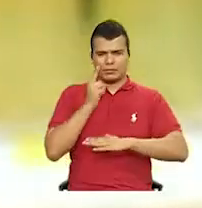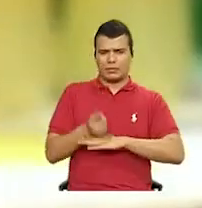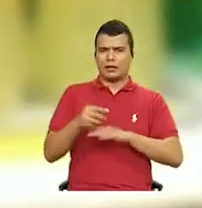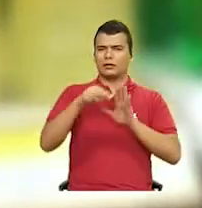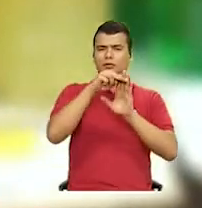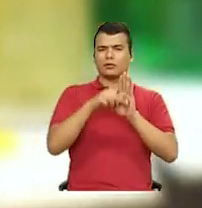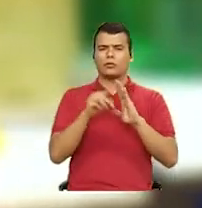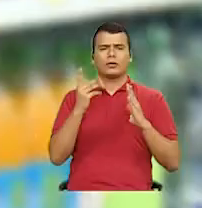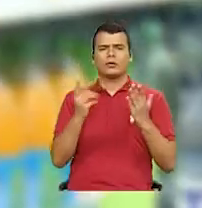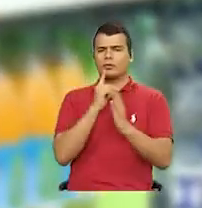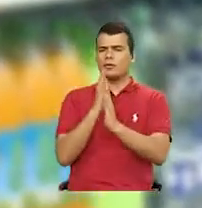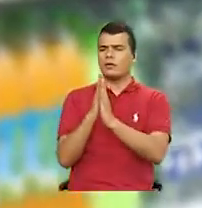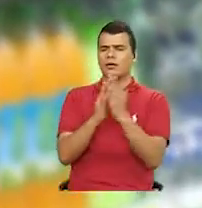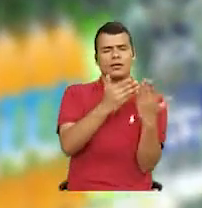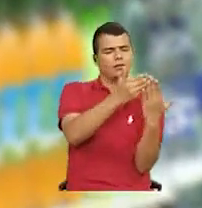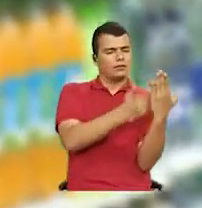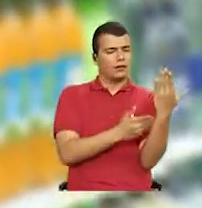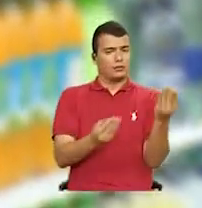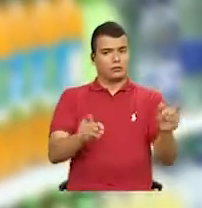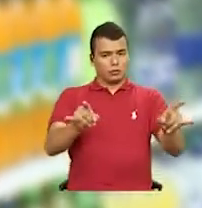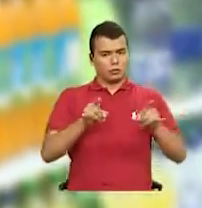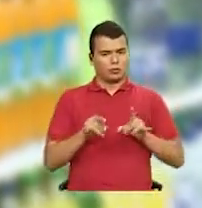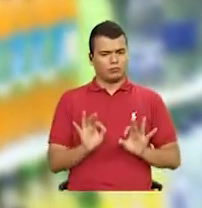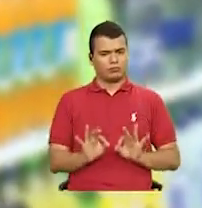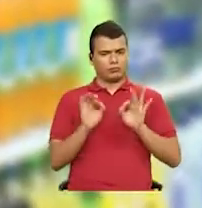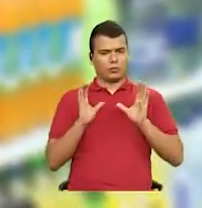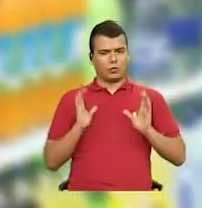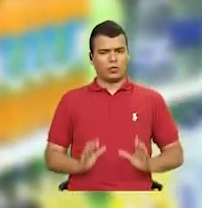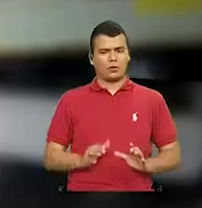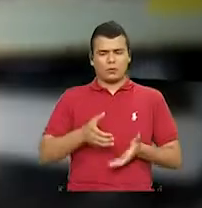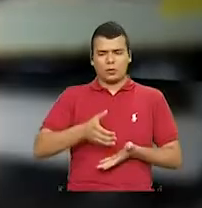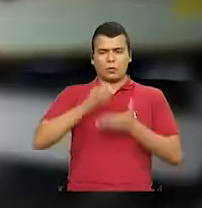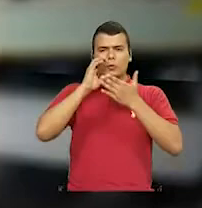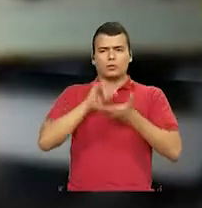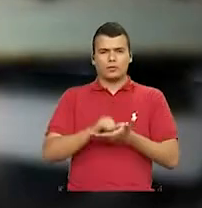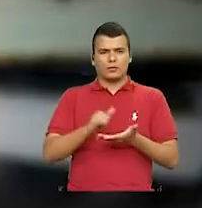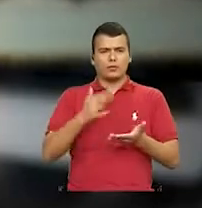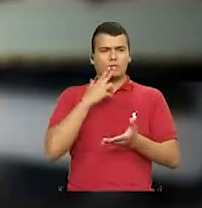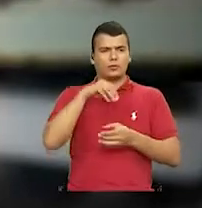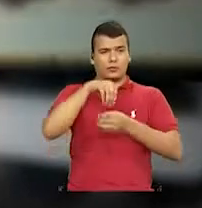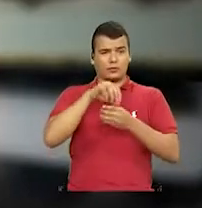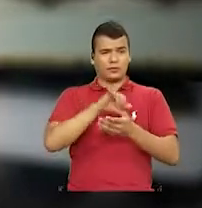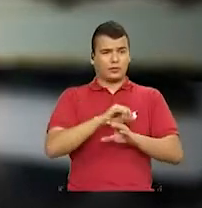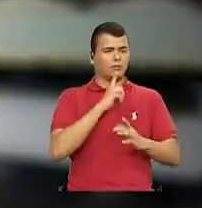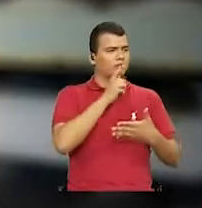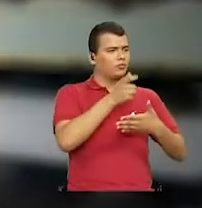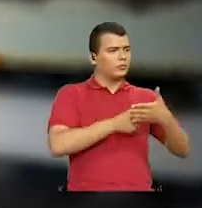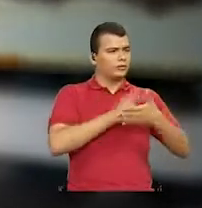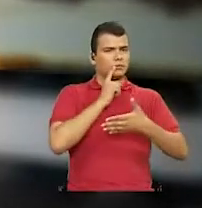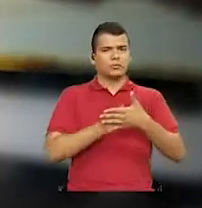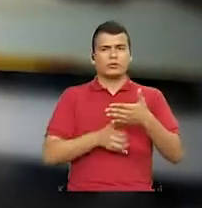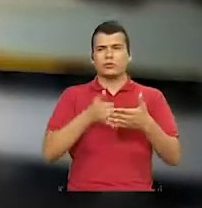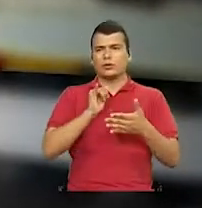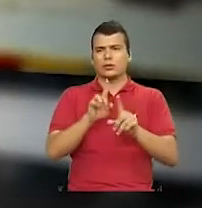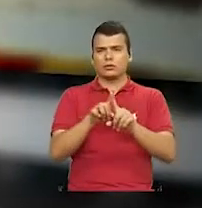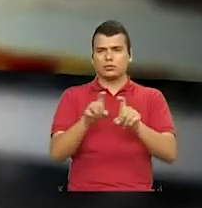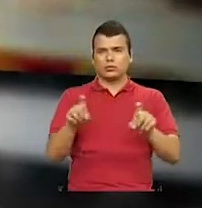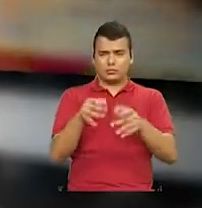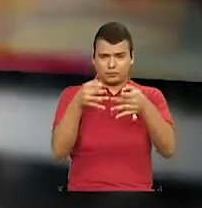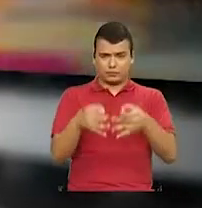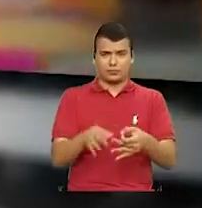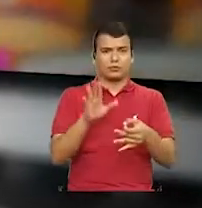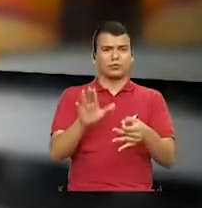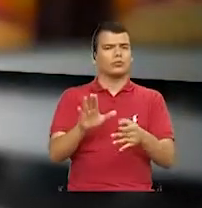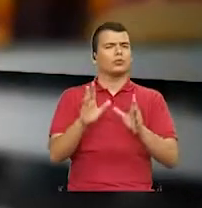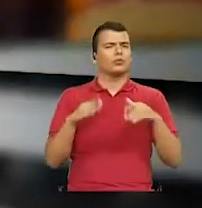sobre la información nutricional y las bebidas azucaradas. El impuesto a las bebidas azucaradas básicamente es una